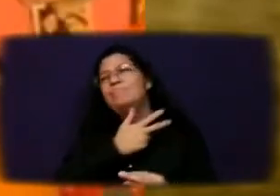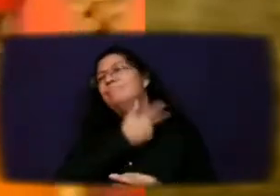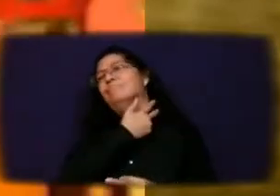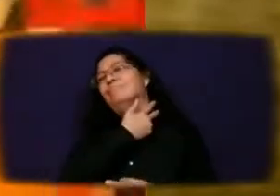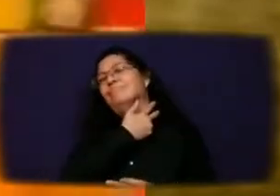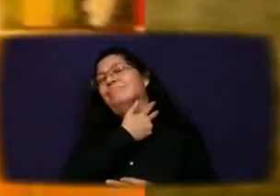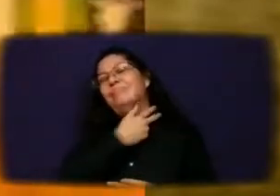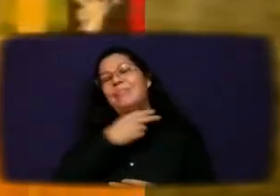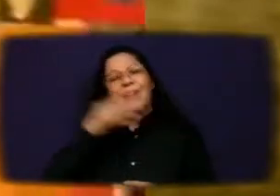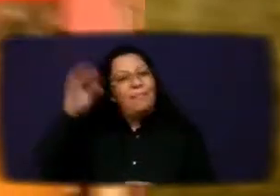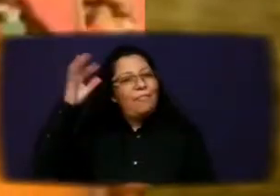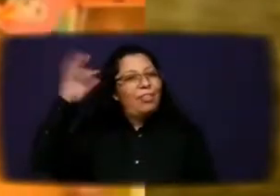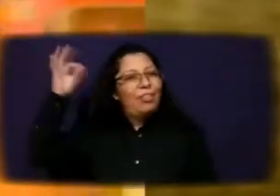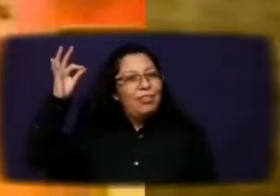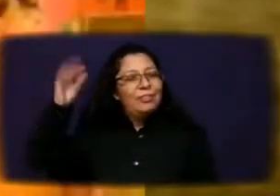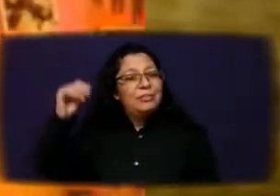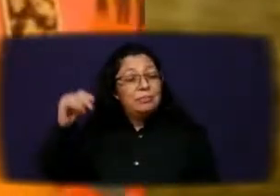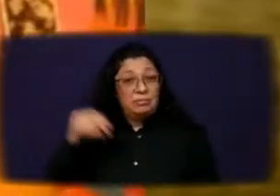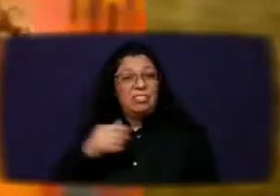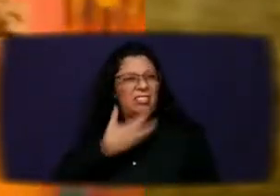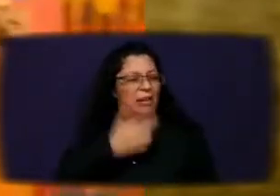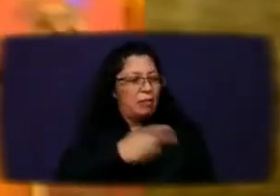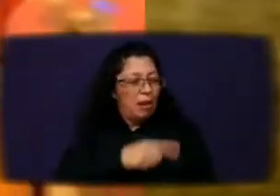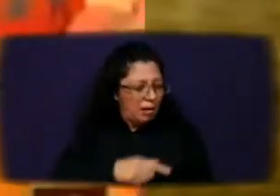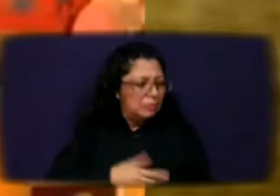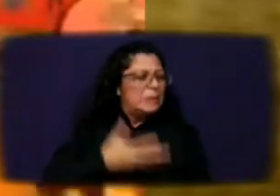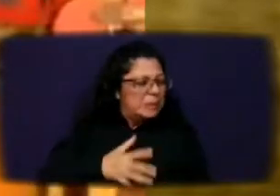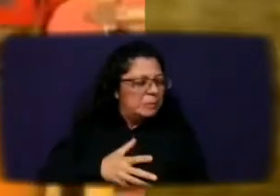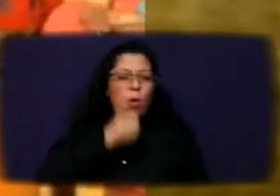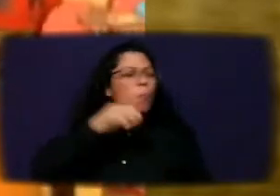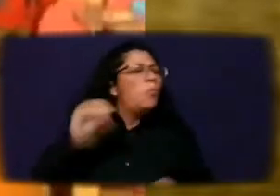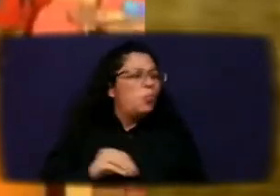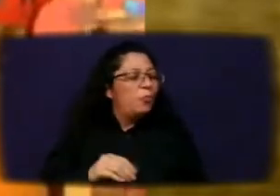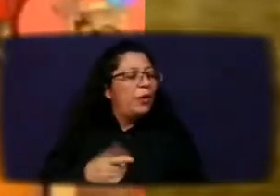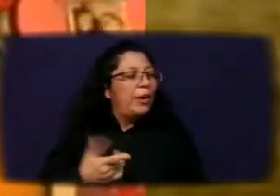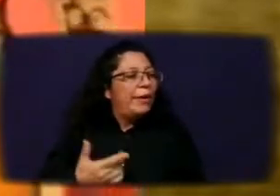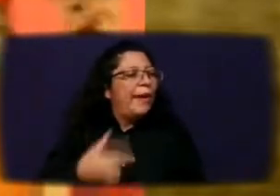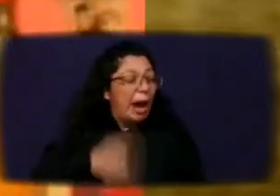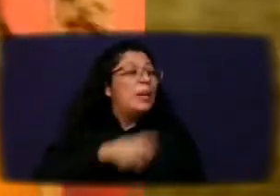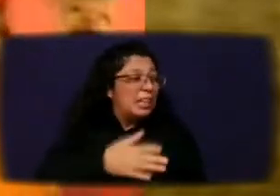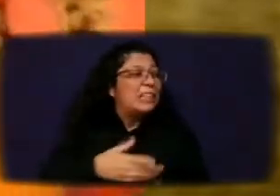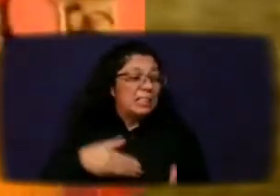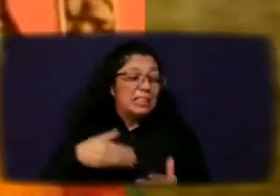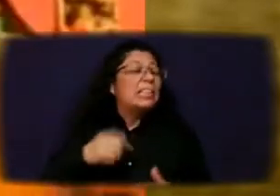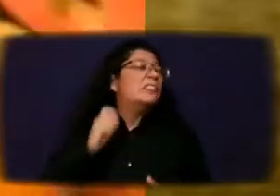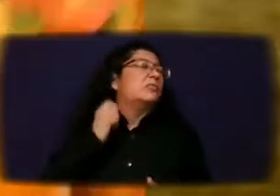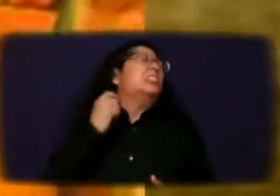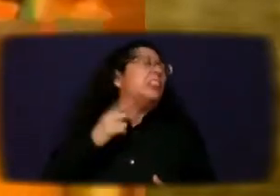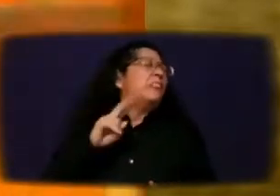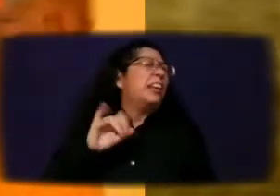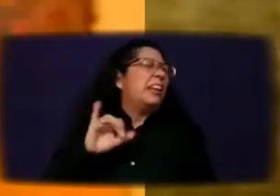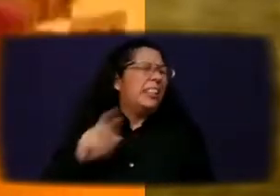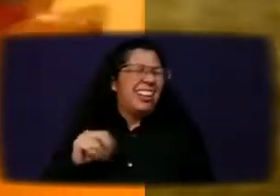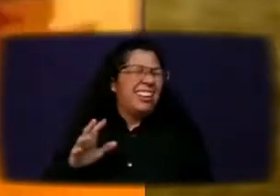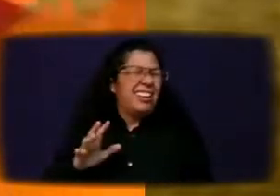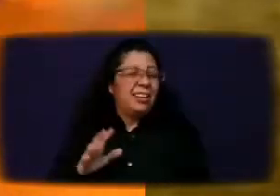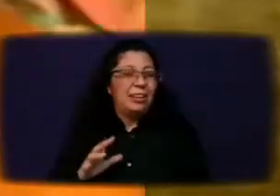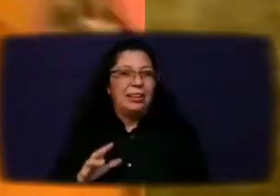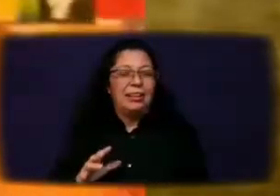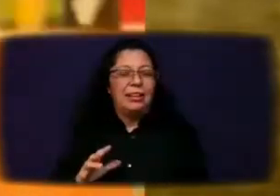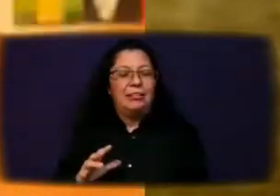Le grita, apacíguate, te dije que no te muevas, porque le pego una vena y...